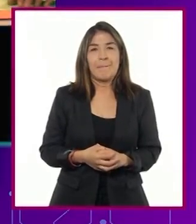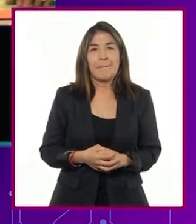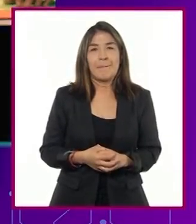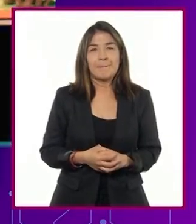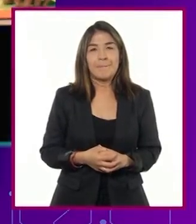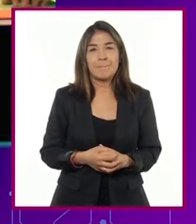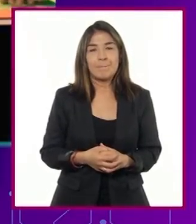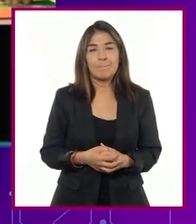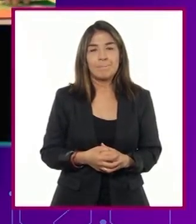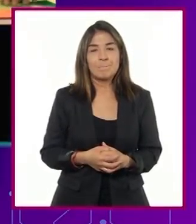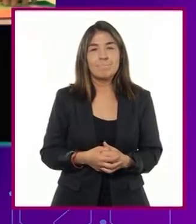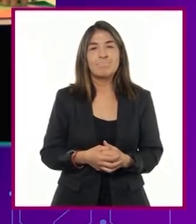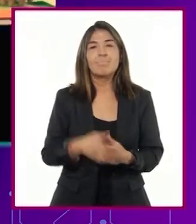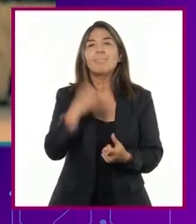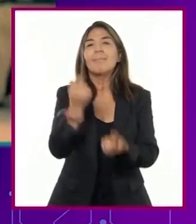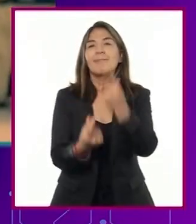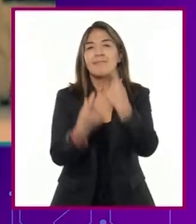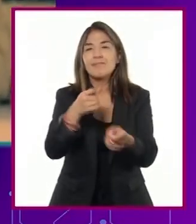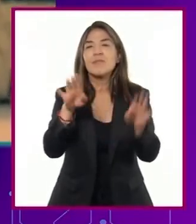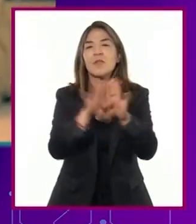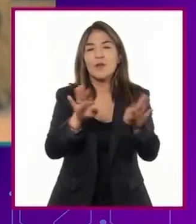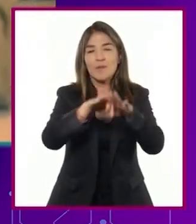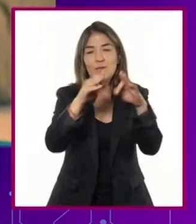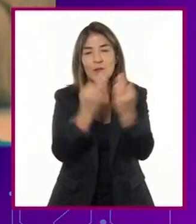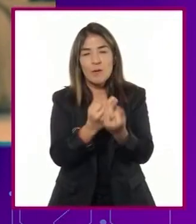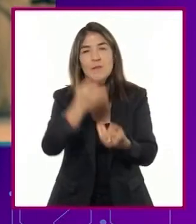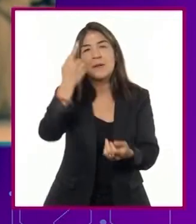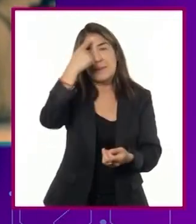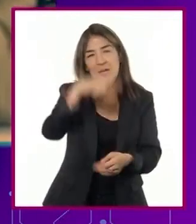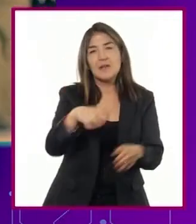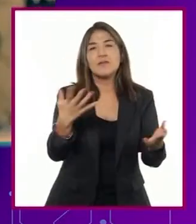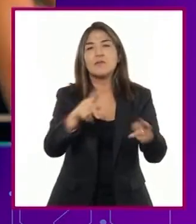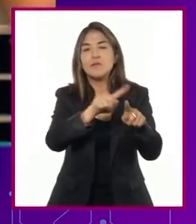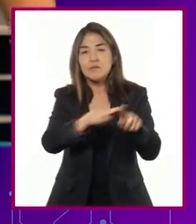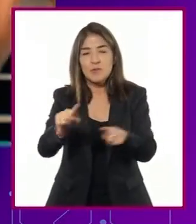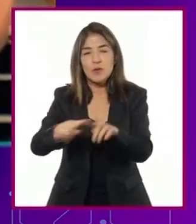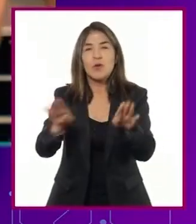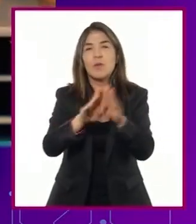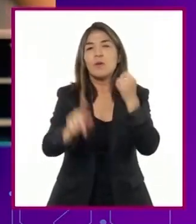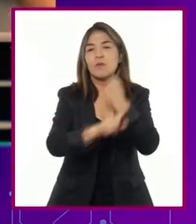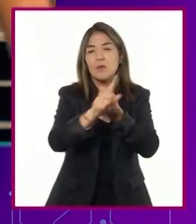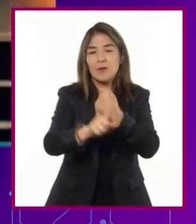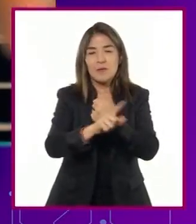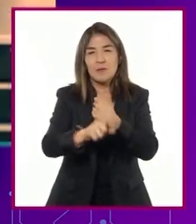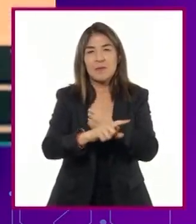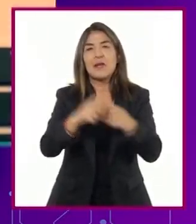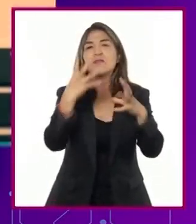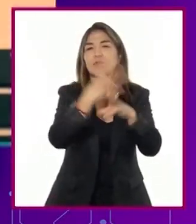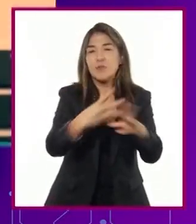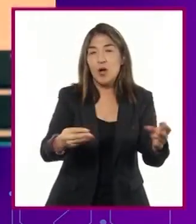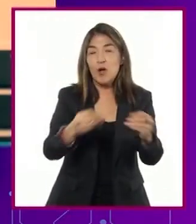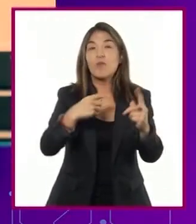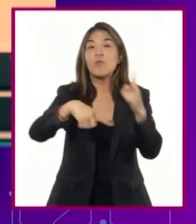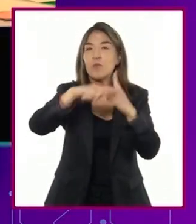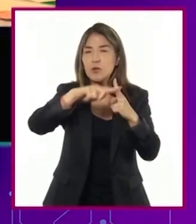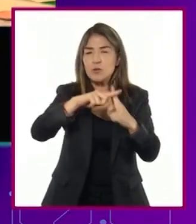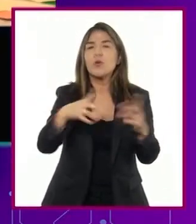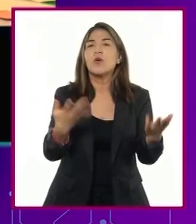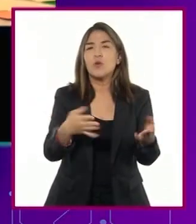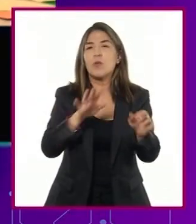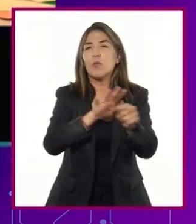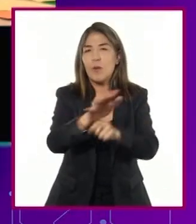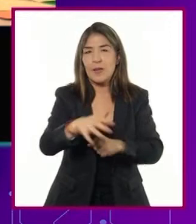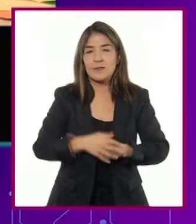Algunas de las habilidades, las estrategias y los recursos para resolver las situaciones de conflicto de manera positiva son